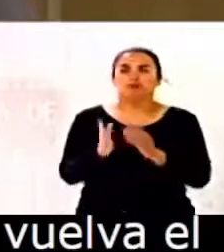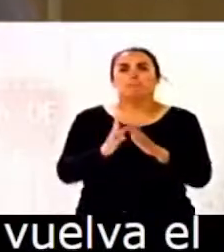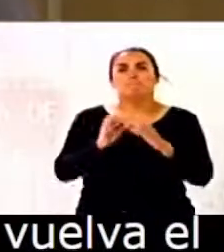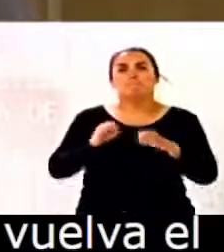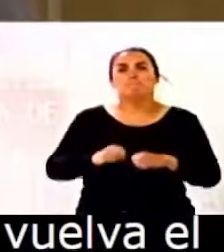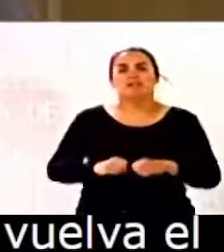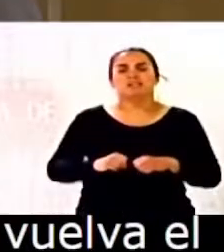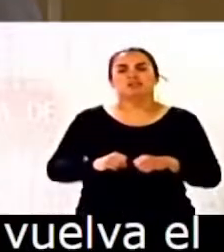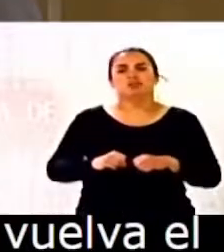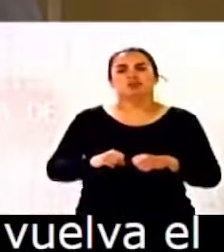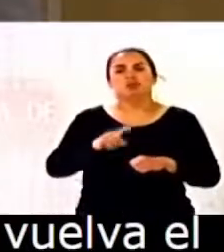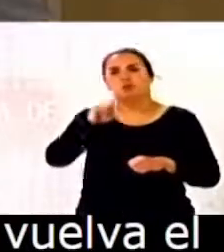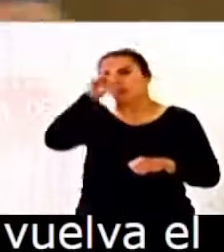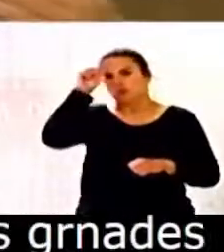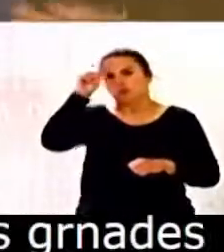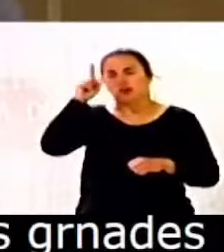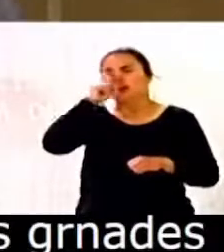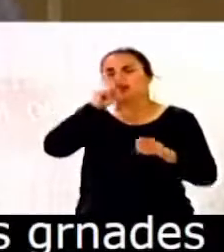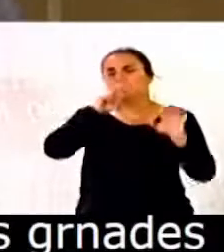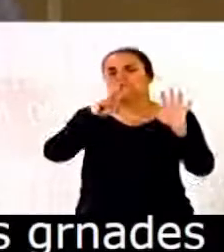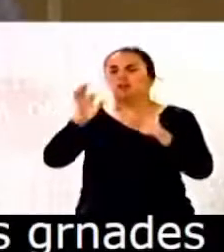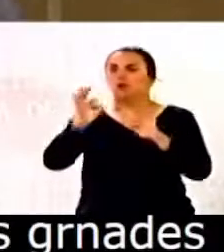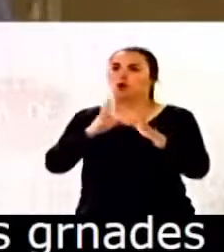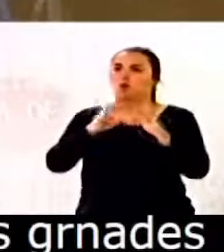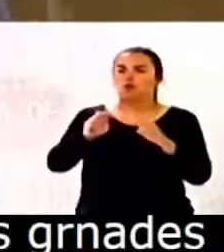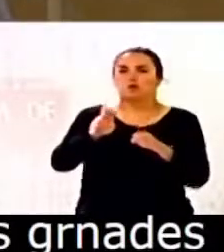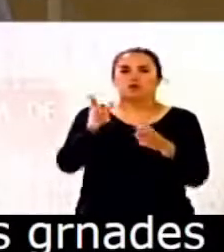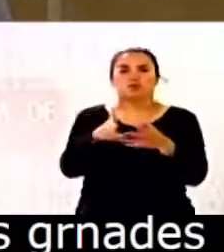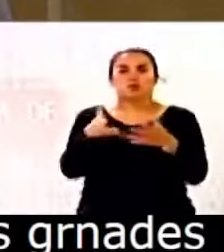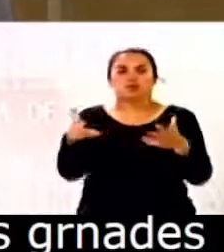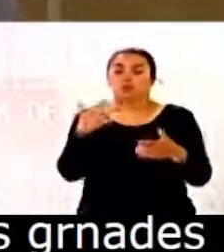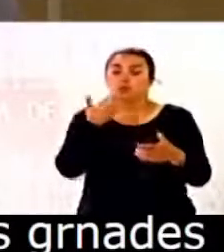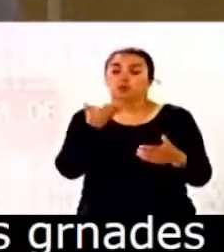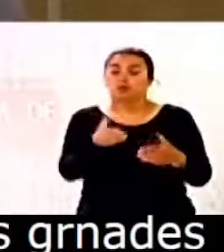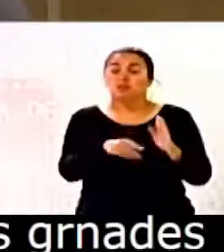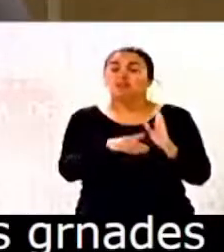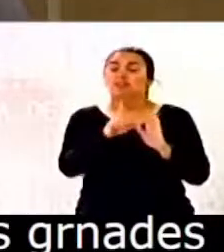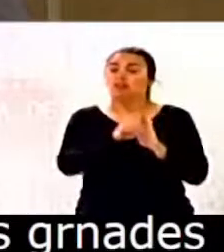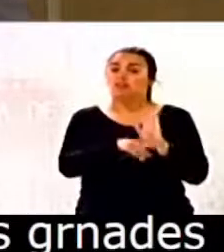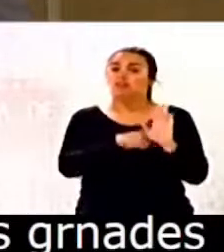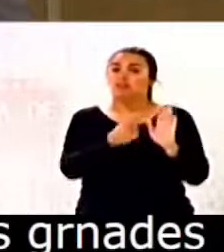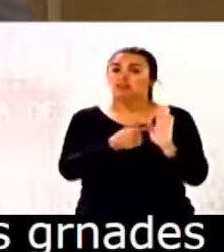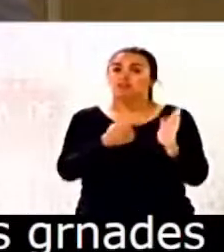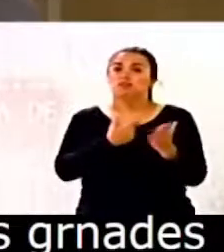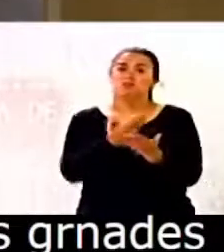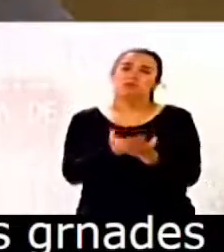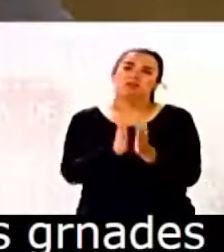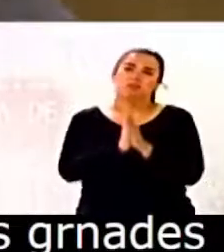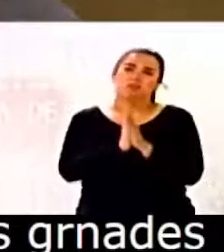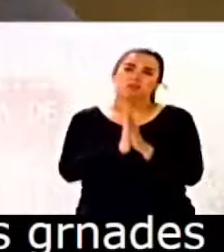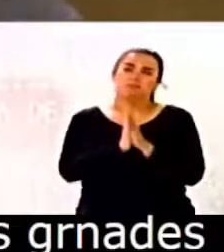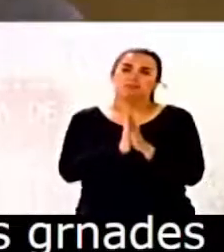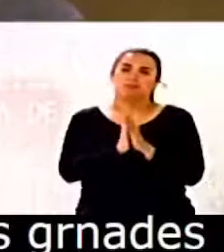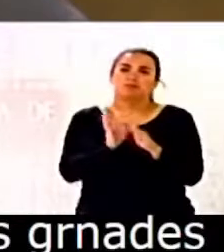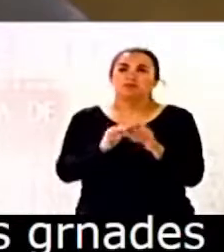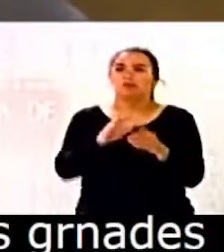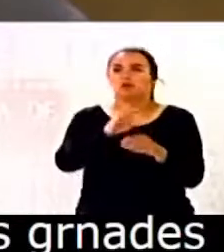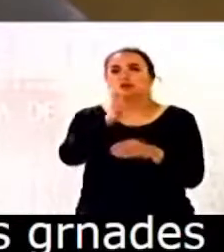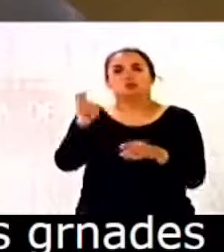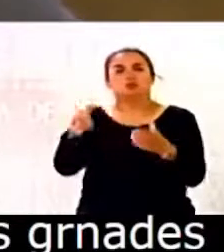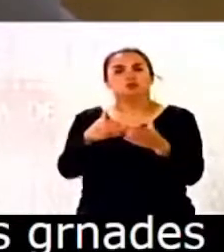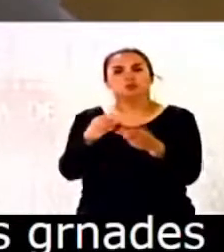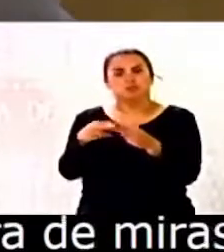Moncloa del año 77 o grandes acuerdos. Y, por ejemplo, este decreto ley yo pido o pediría altura de miras al resto de